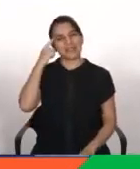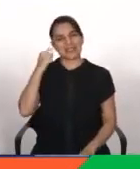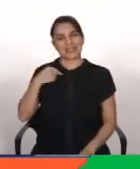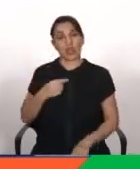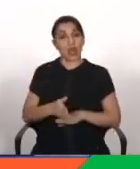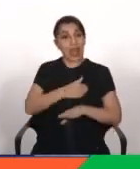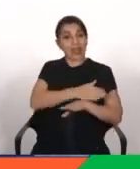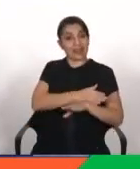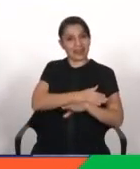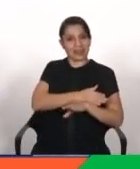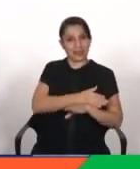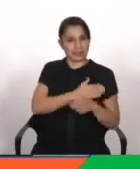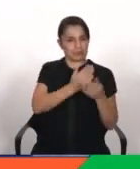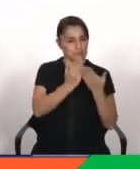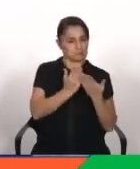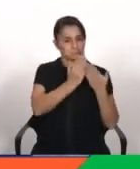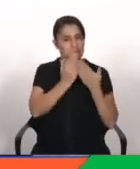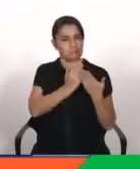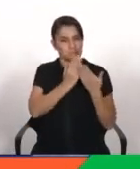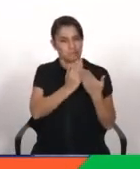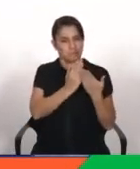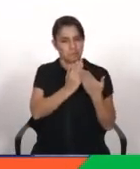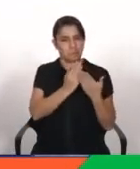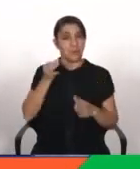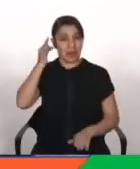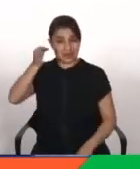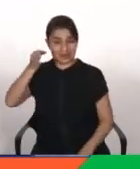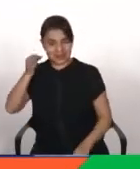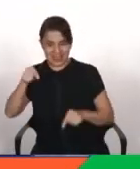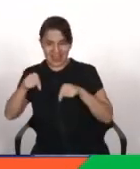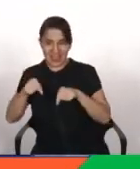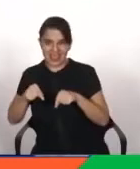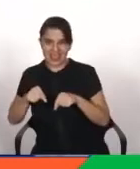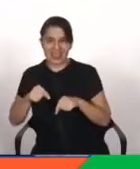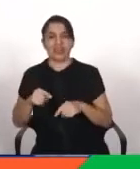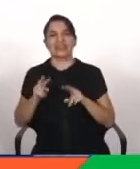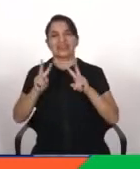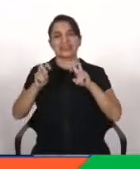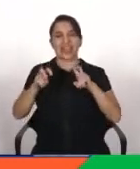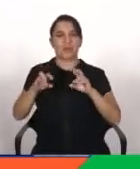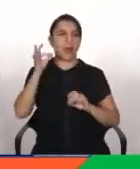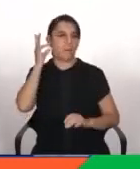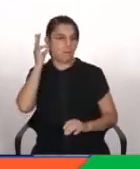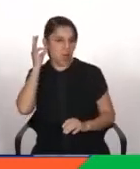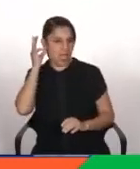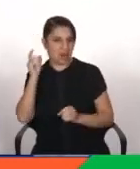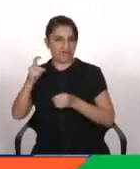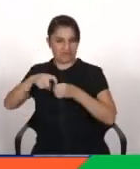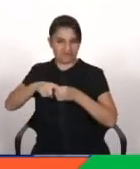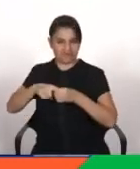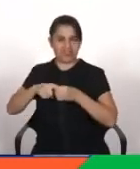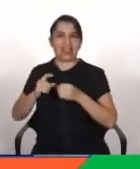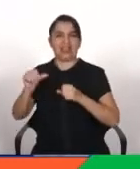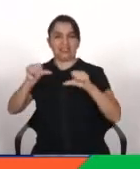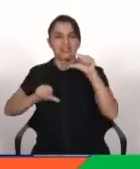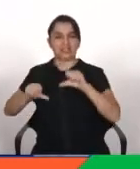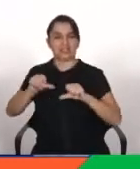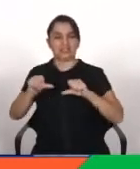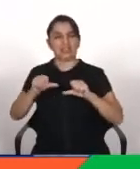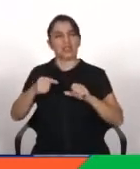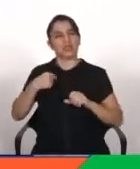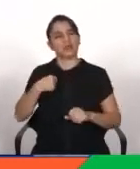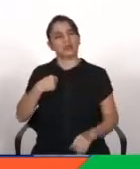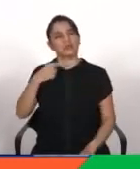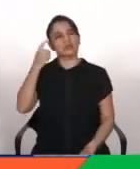estos temas de género y mujeres en ciencia, me acordé de algo que fue